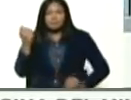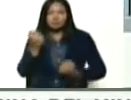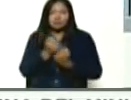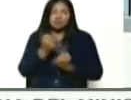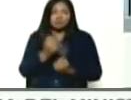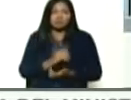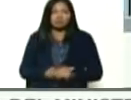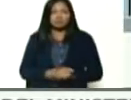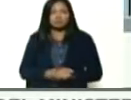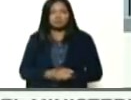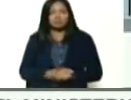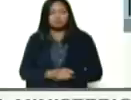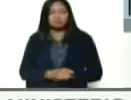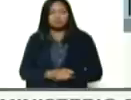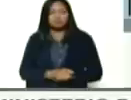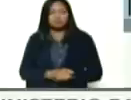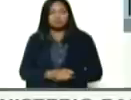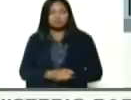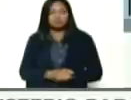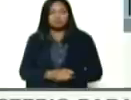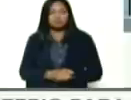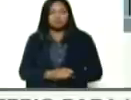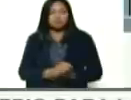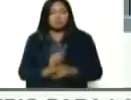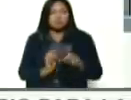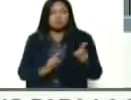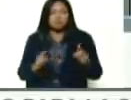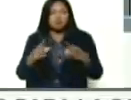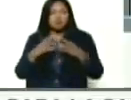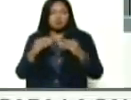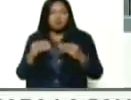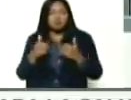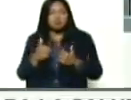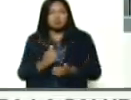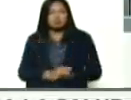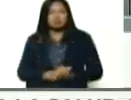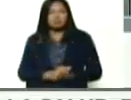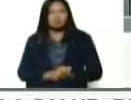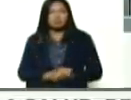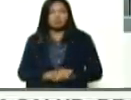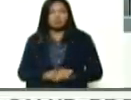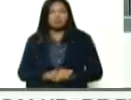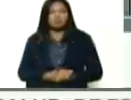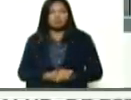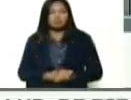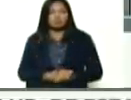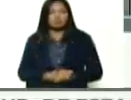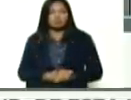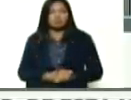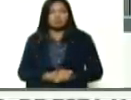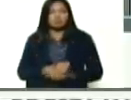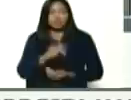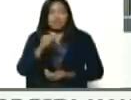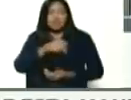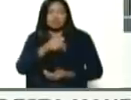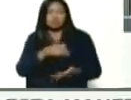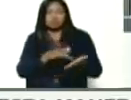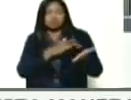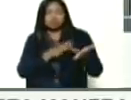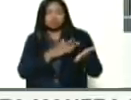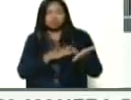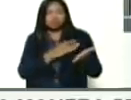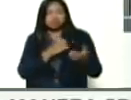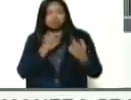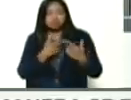pasé por allá verdad esto está como fuere foco escalona cargas de aquí